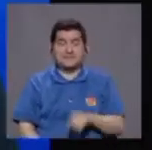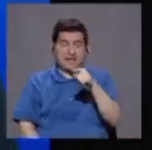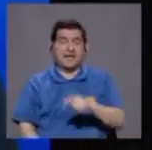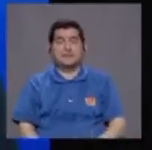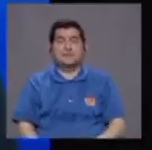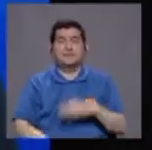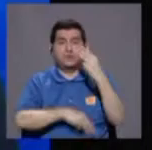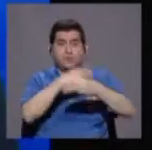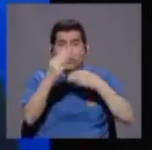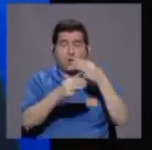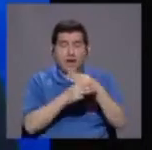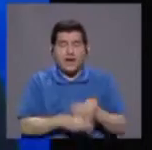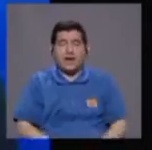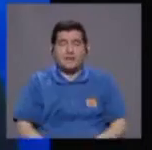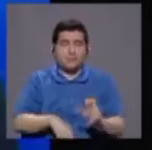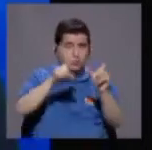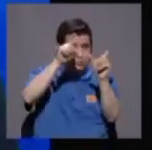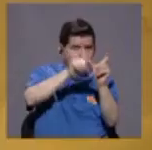¿no?